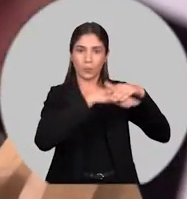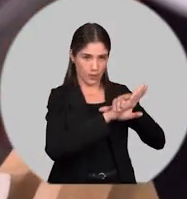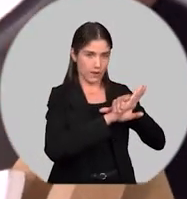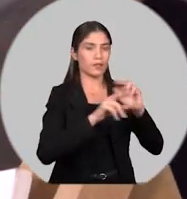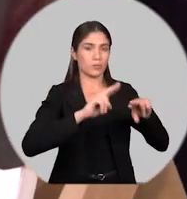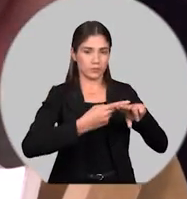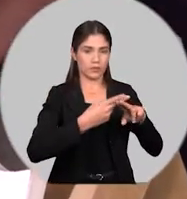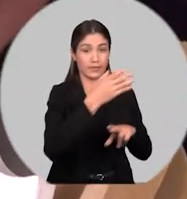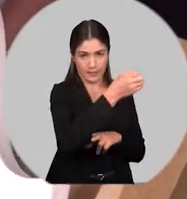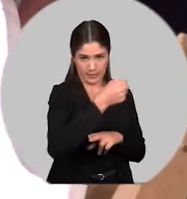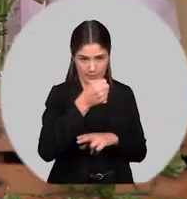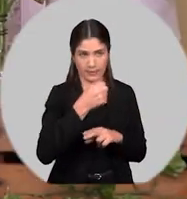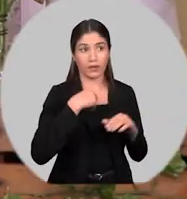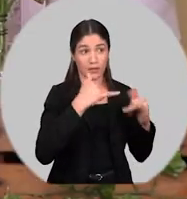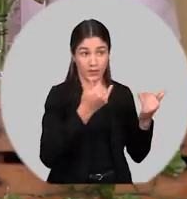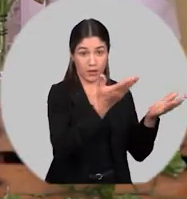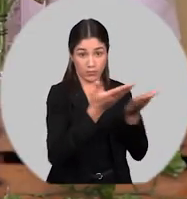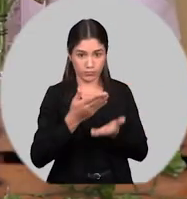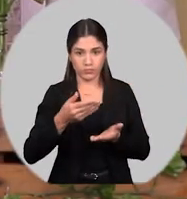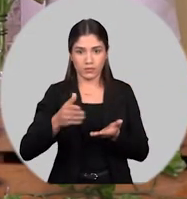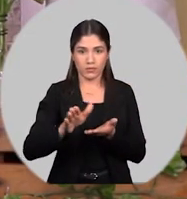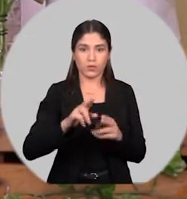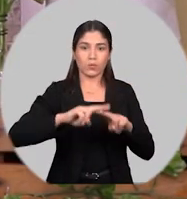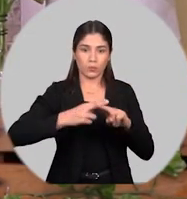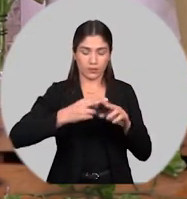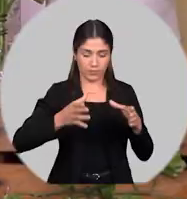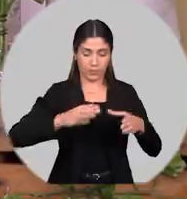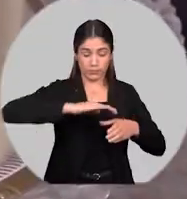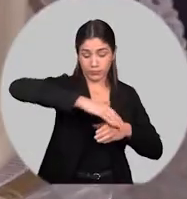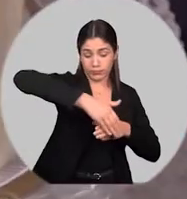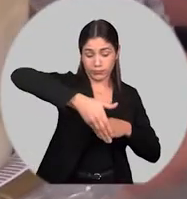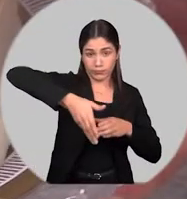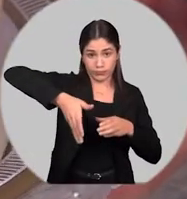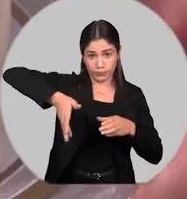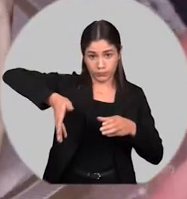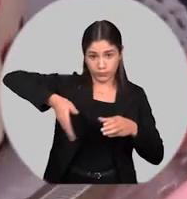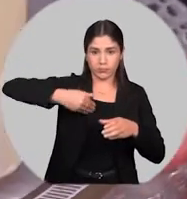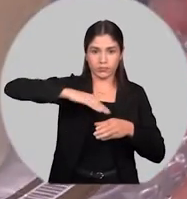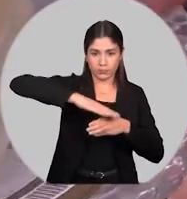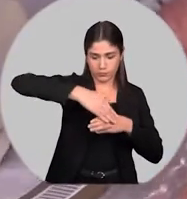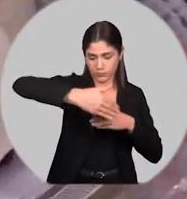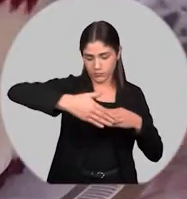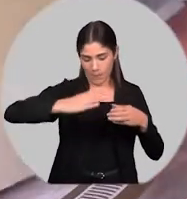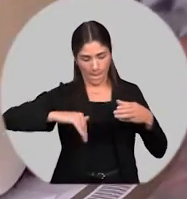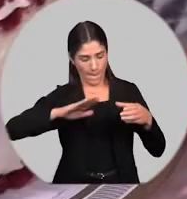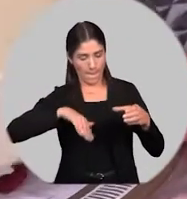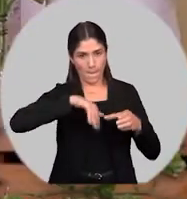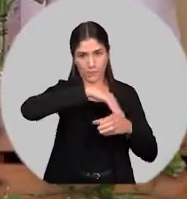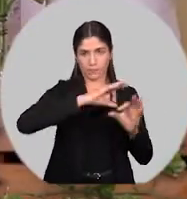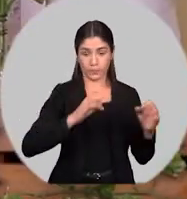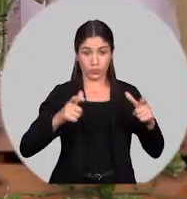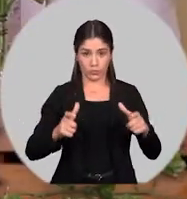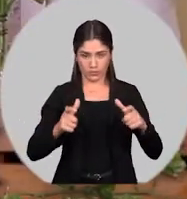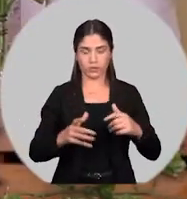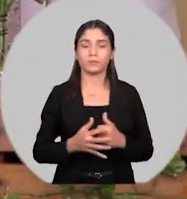volvemos a guardar en la heladera. Con ayuda entonces de una espátula vamos a